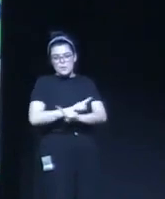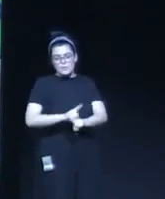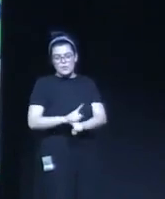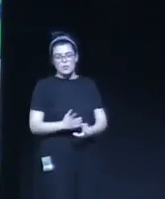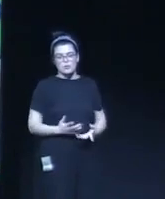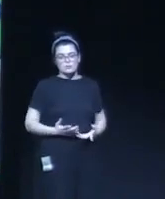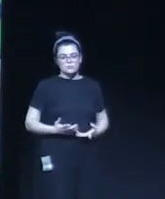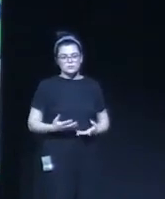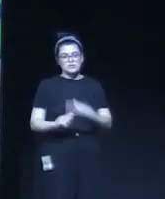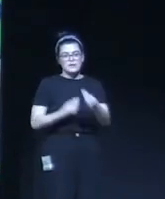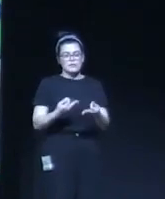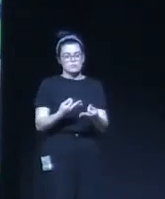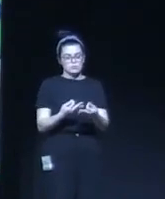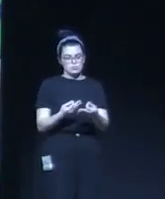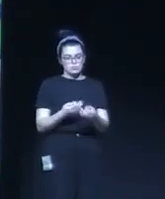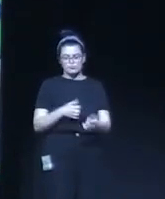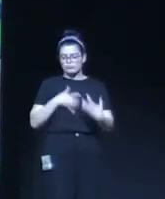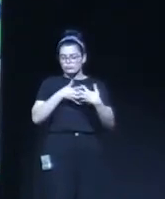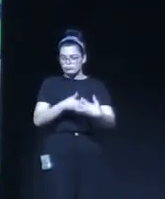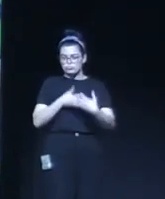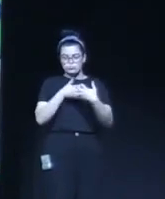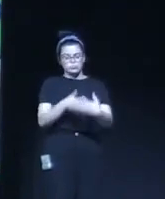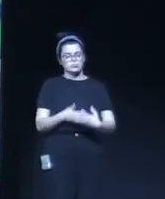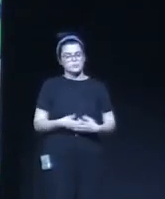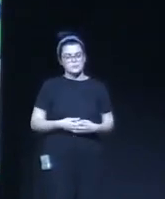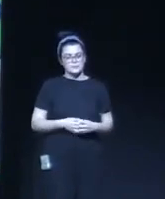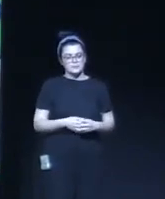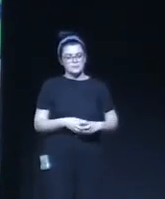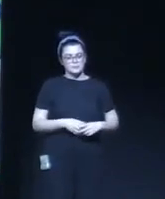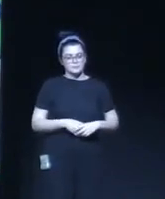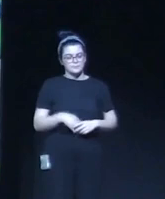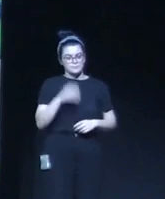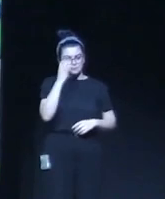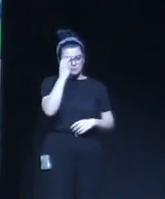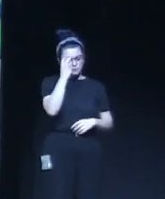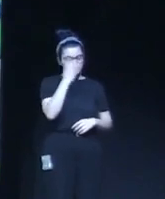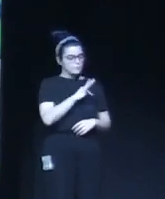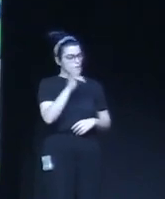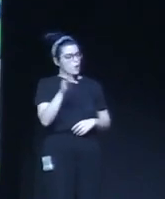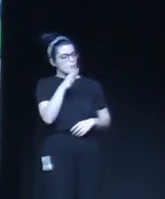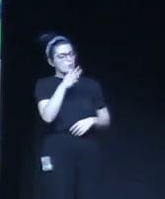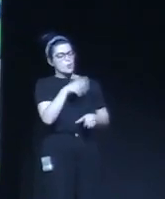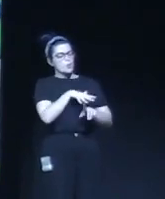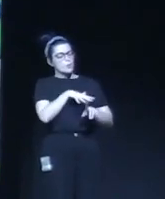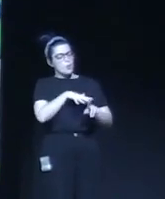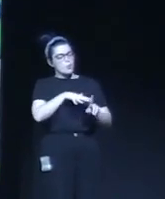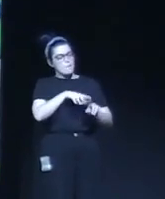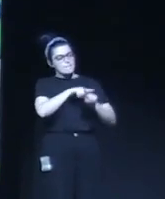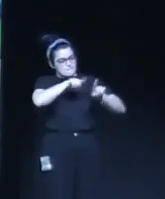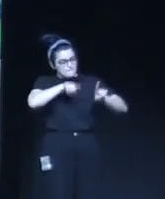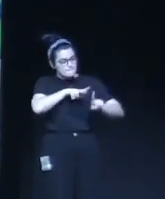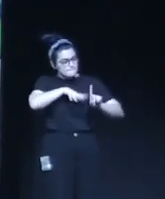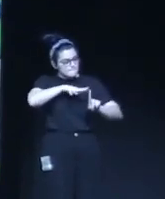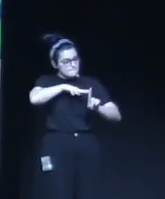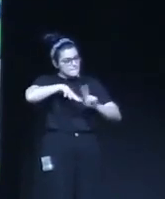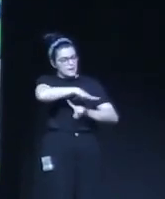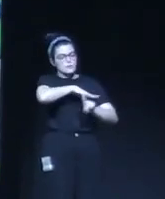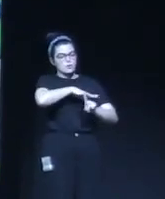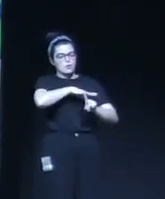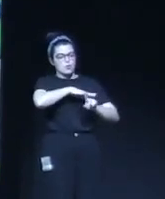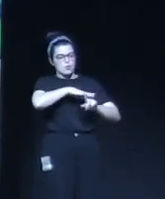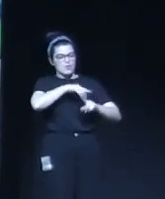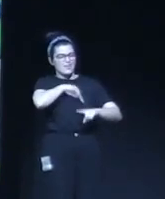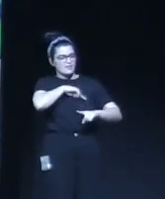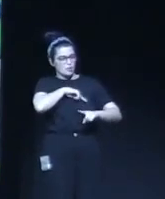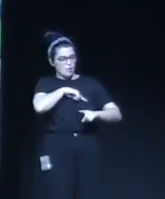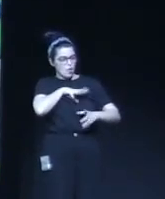Luchar. Luchar para evitar eso. Porque no hay un marco ético en la política.